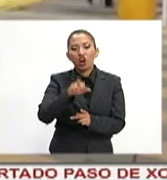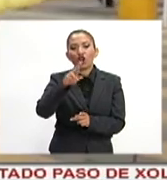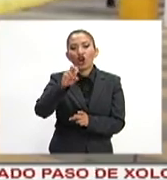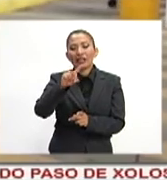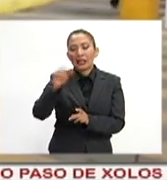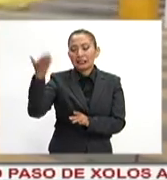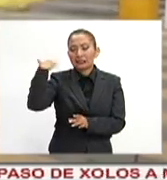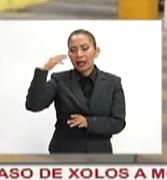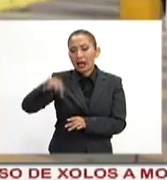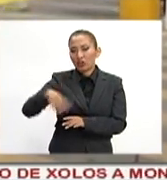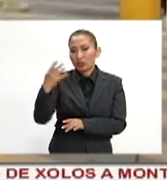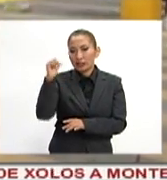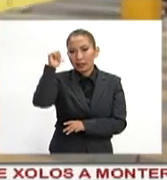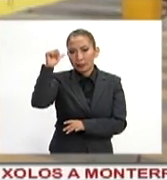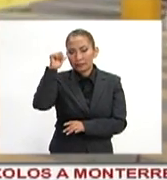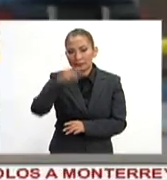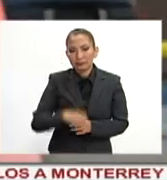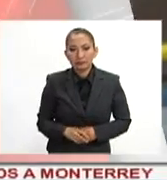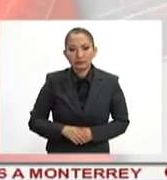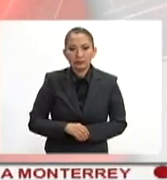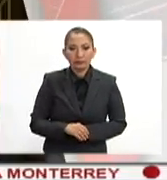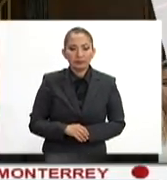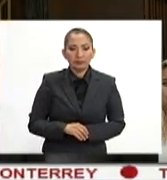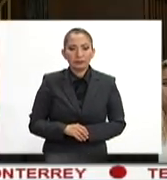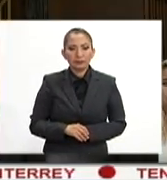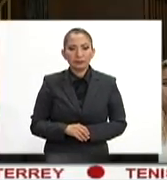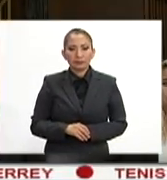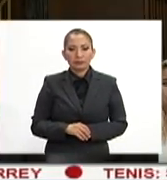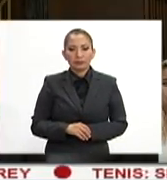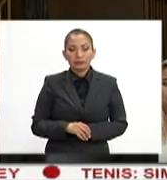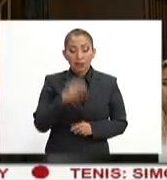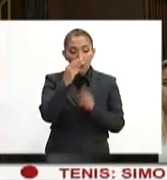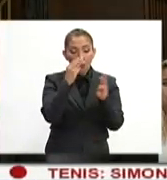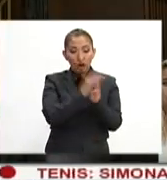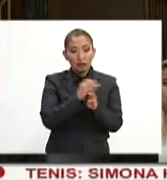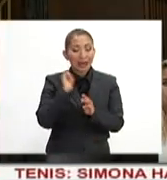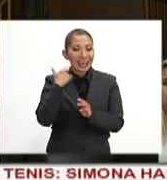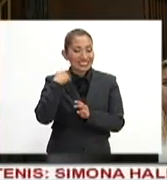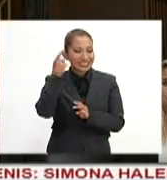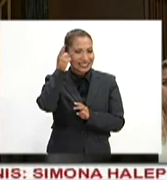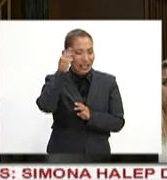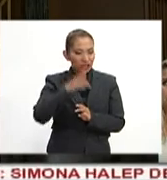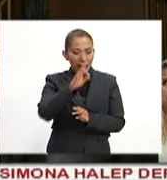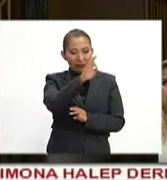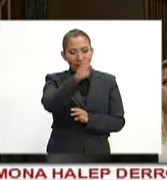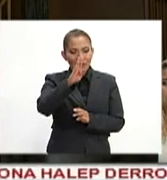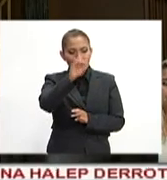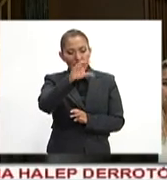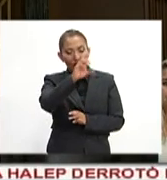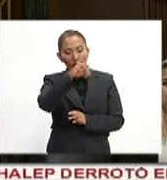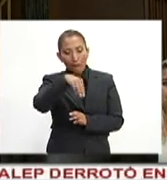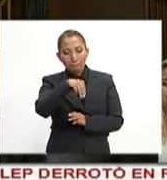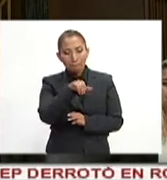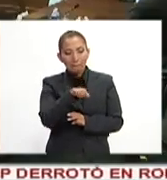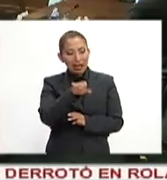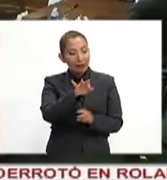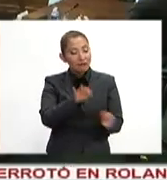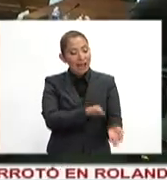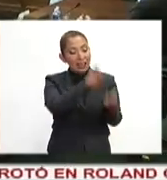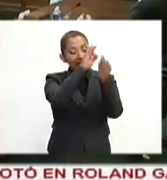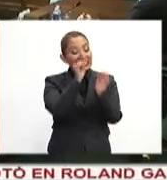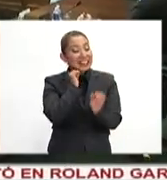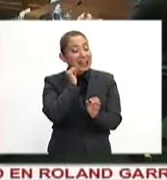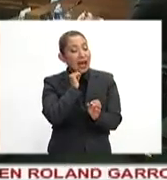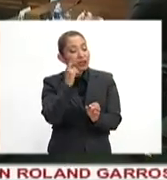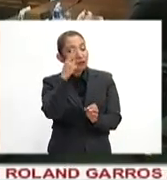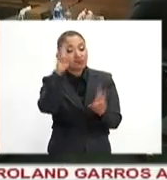Rodríguez el pasado 14 de abril. En el mundo, el exdirector del FBI, James Comey, comparecerá ante el